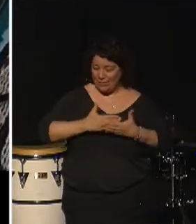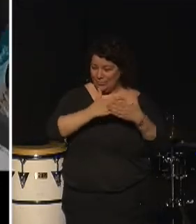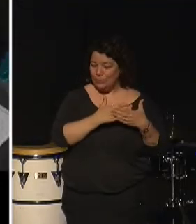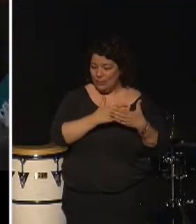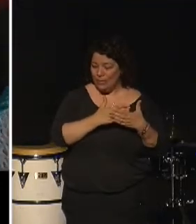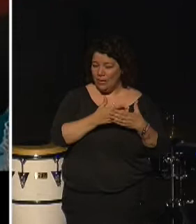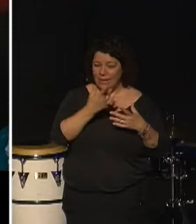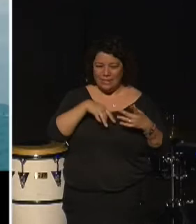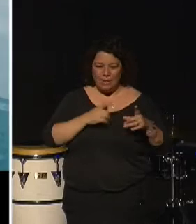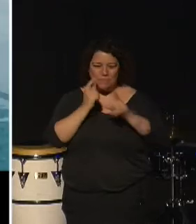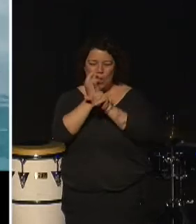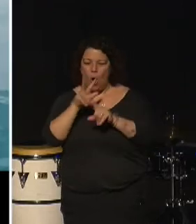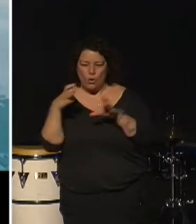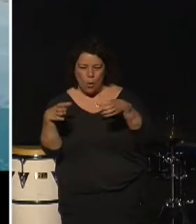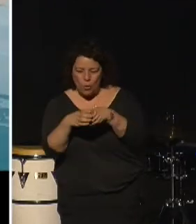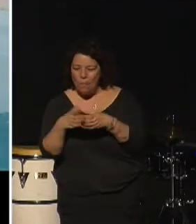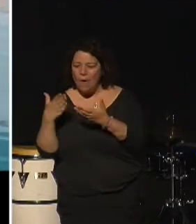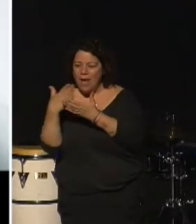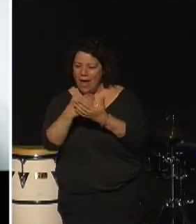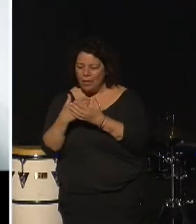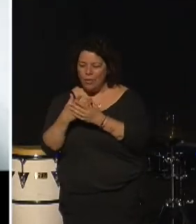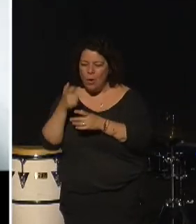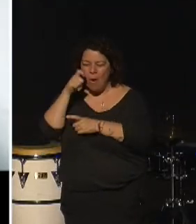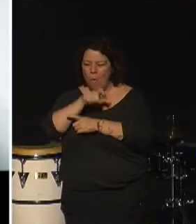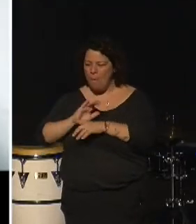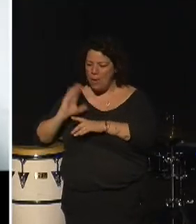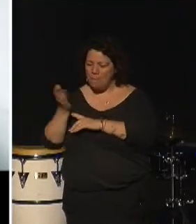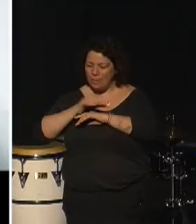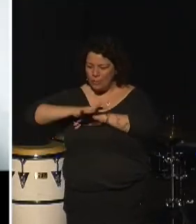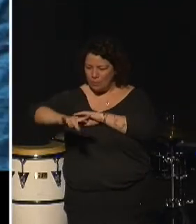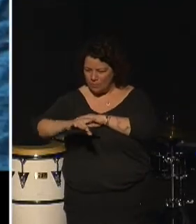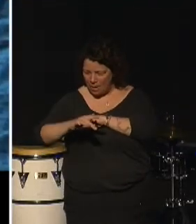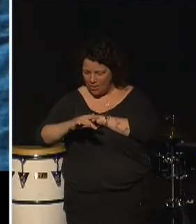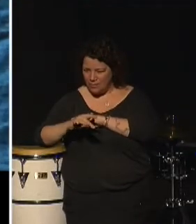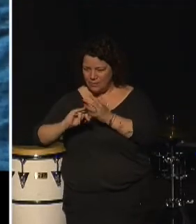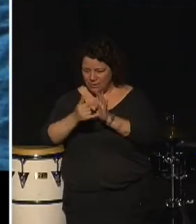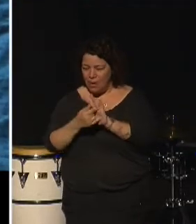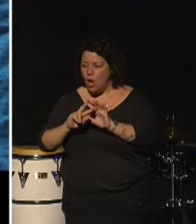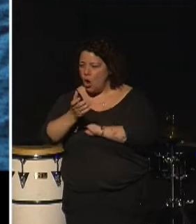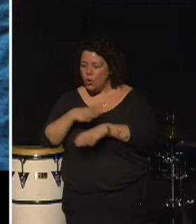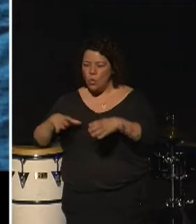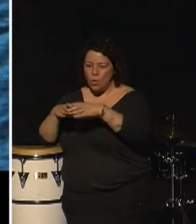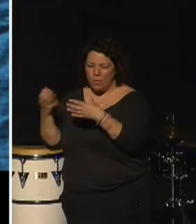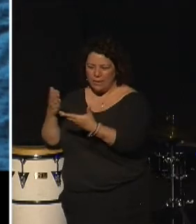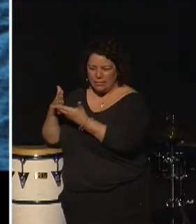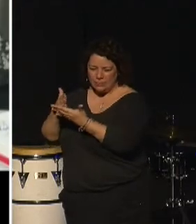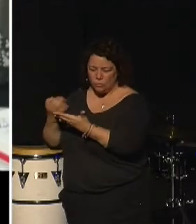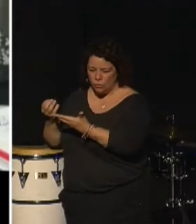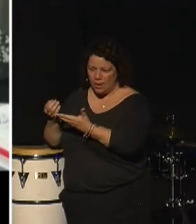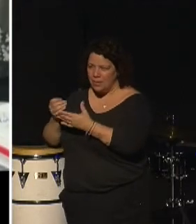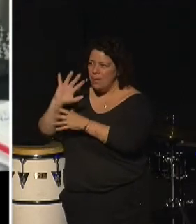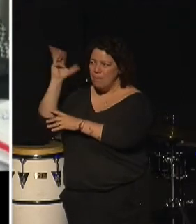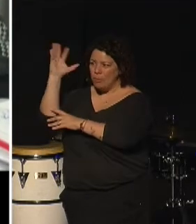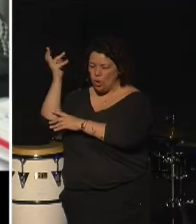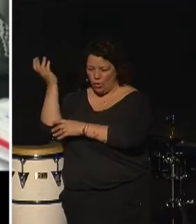Hemos coincidido con grupos que estudiaban el impacto del ser humano en los ecosistemas marinos, con grupos que estudiaban la